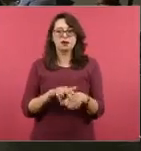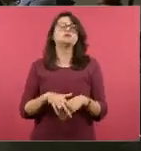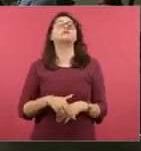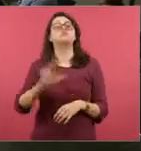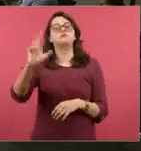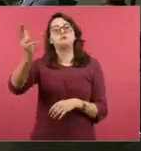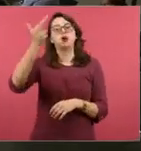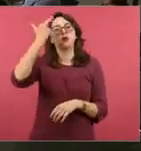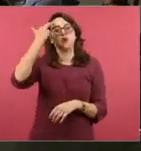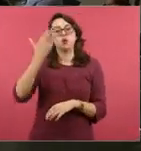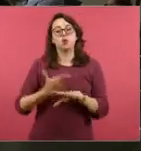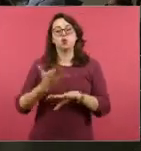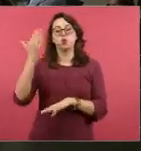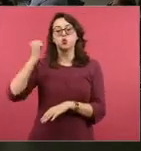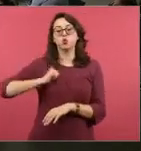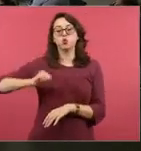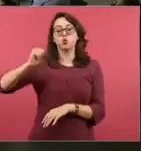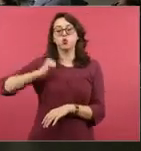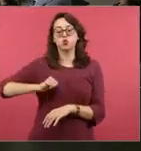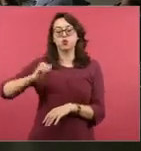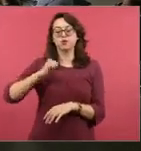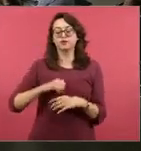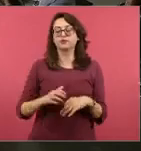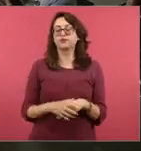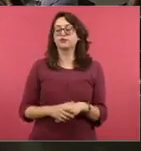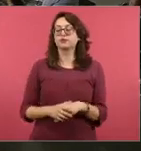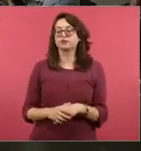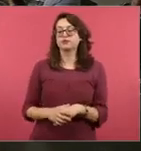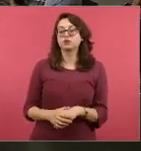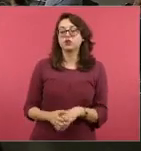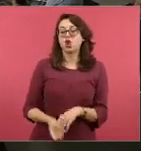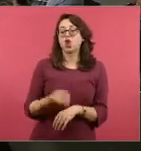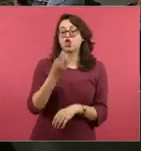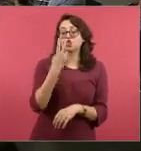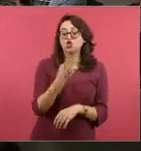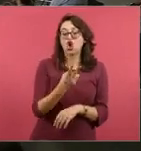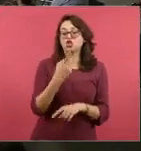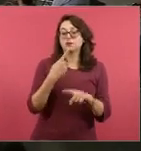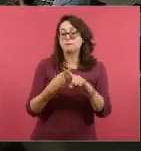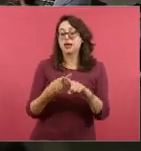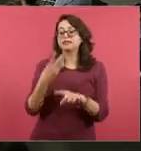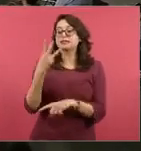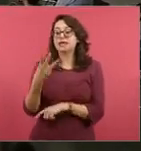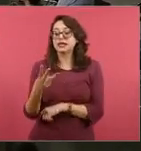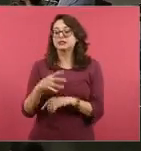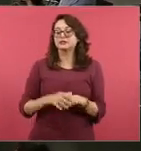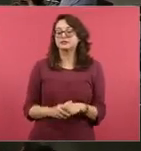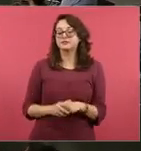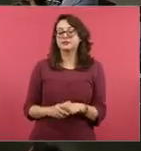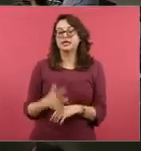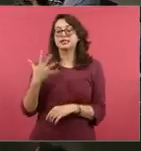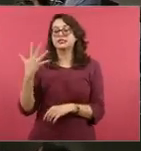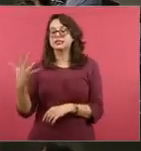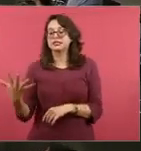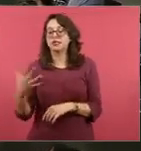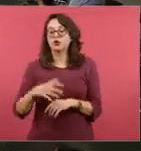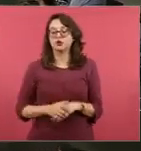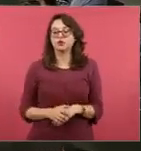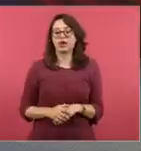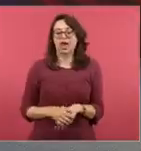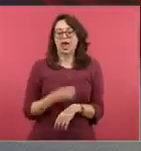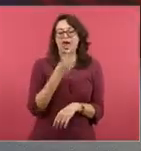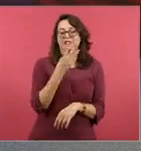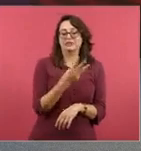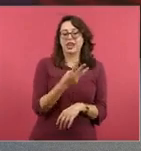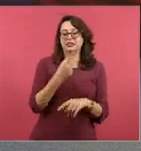programada, le decían, a ver, 2 más 3, 5. Y un profesor le pone 3 más 2, por favor, profesor,